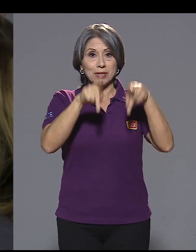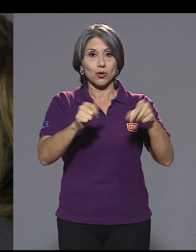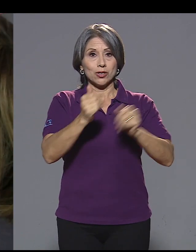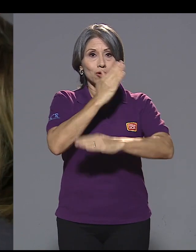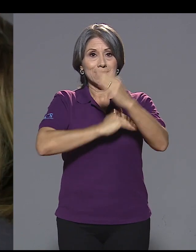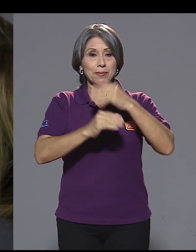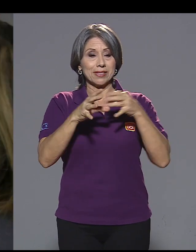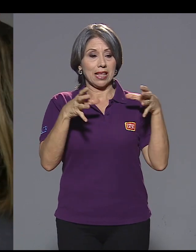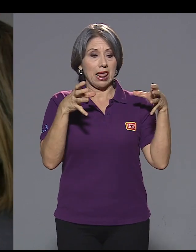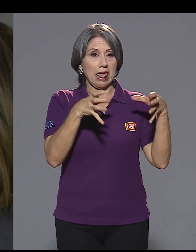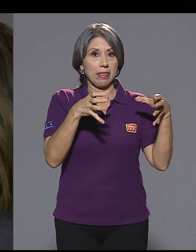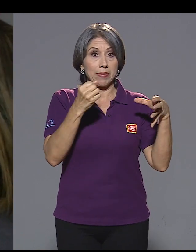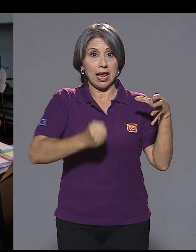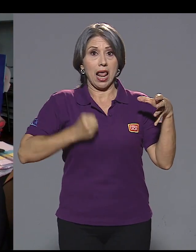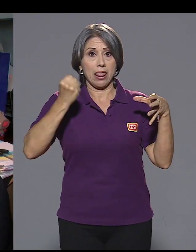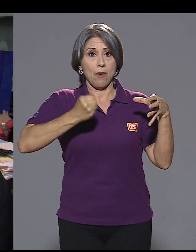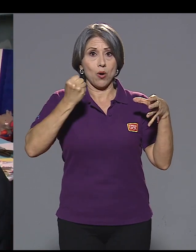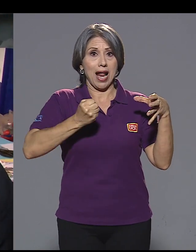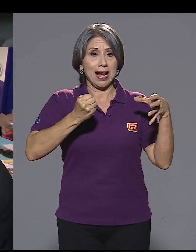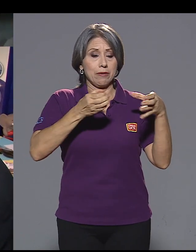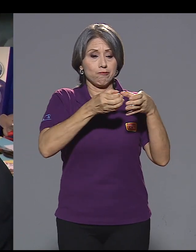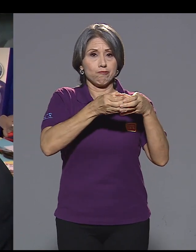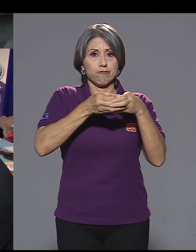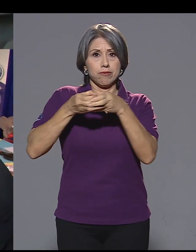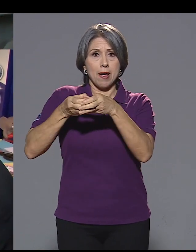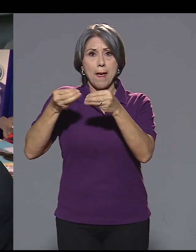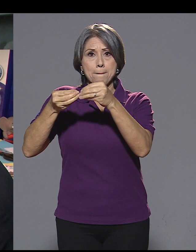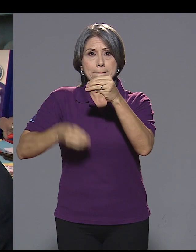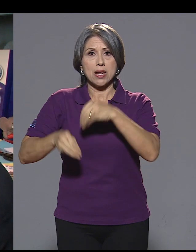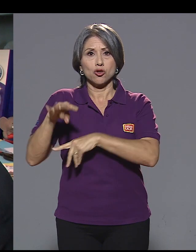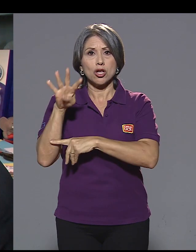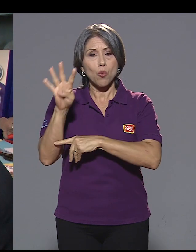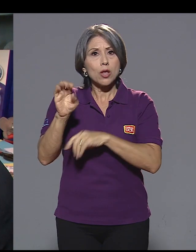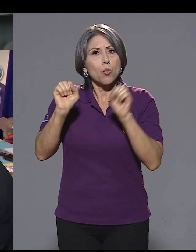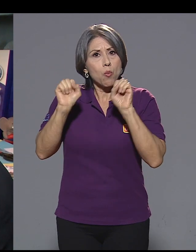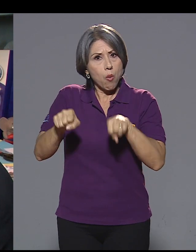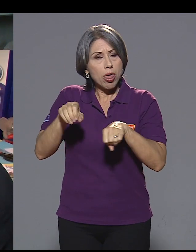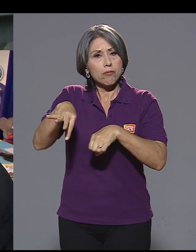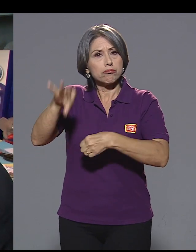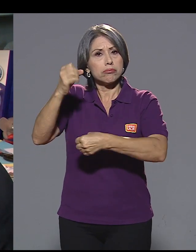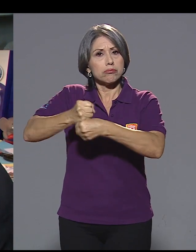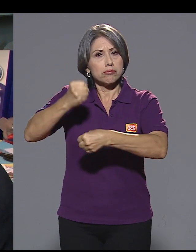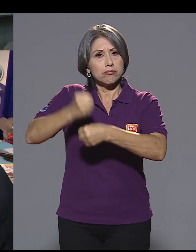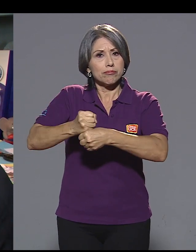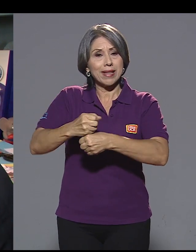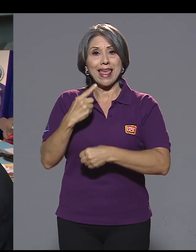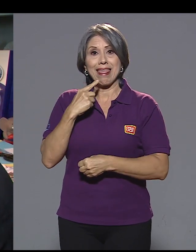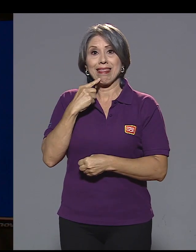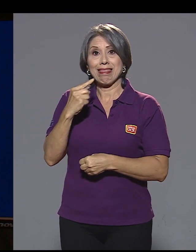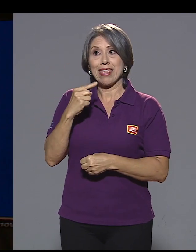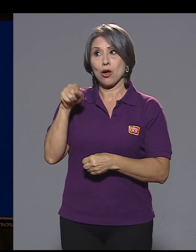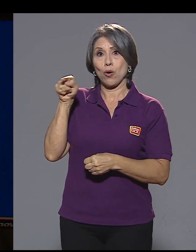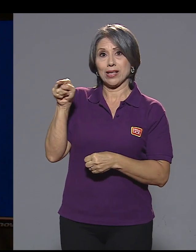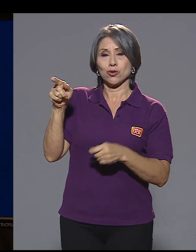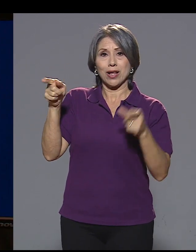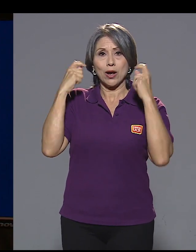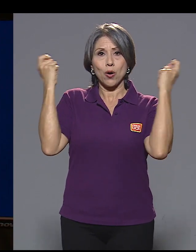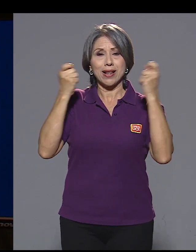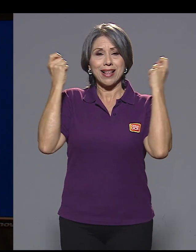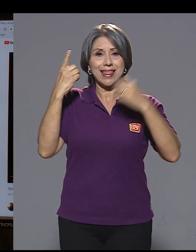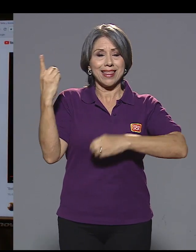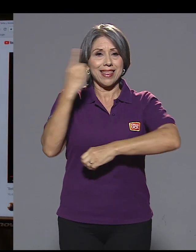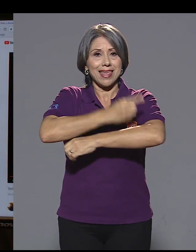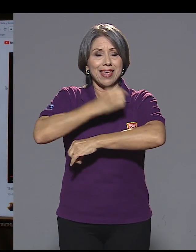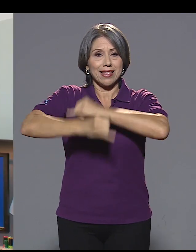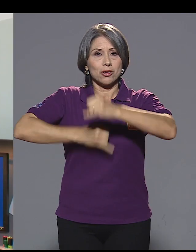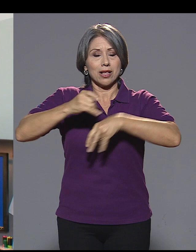con discapacidad en edad laboral, menos de 4 tienen acceso a un empleo, mencionó en la conmemoración del Día Internacional